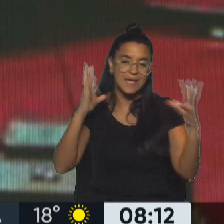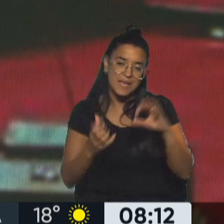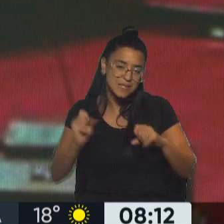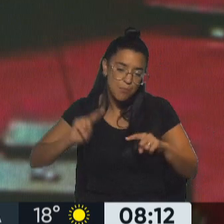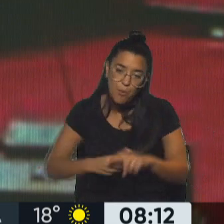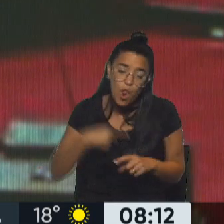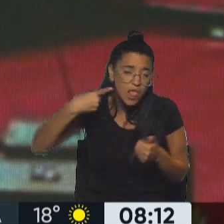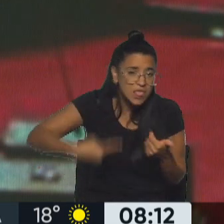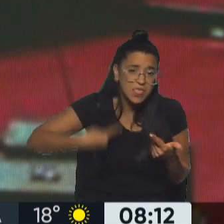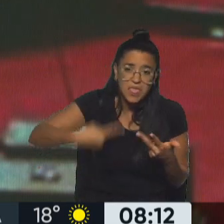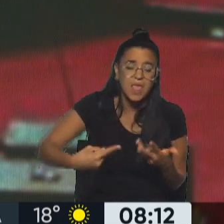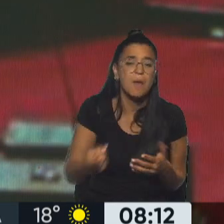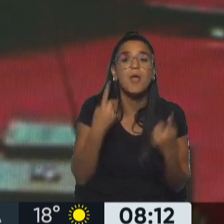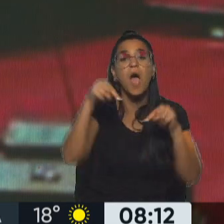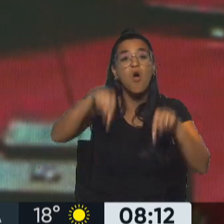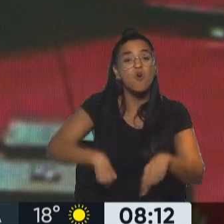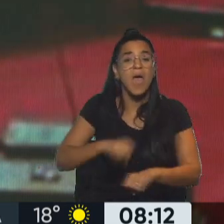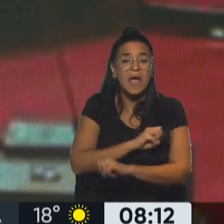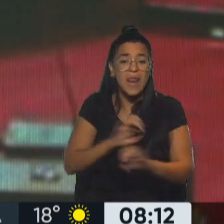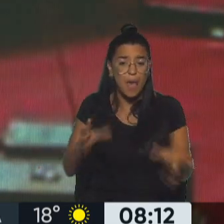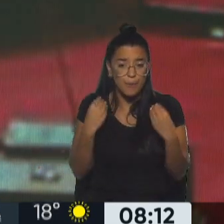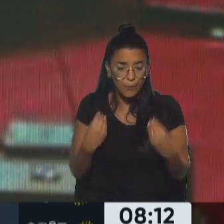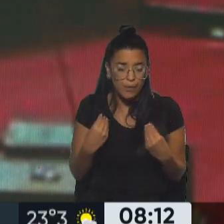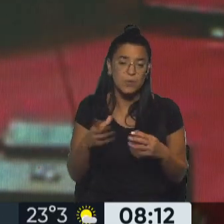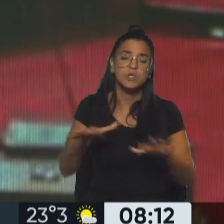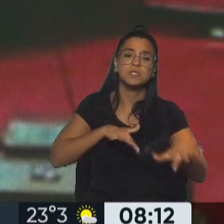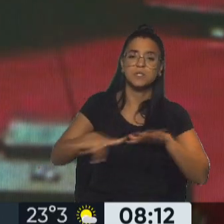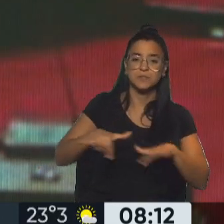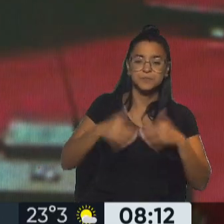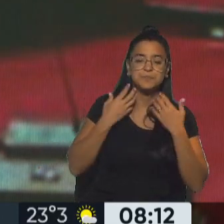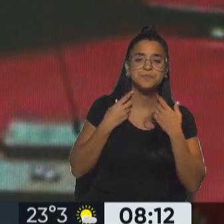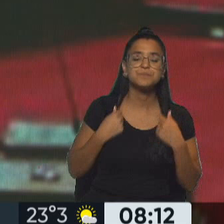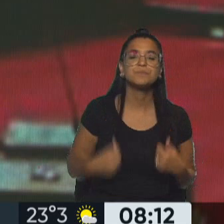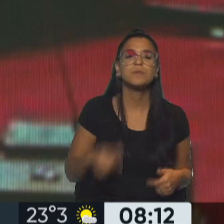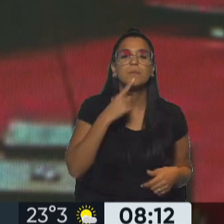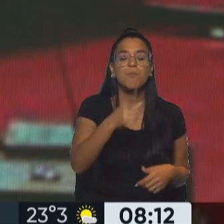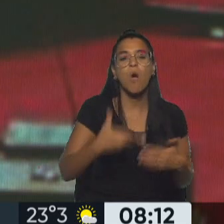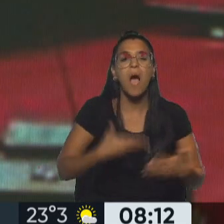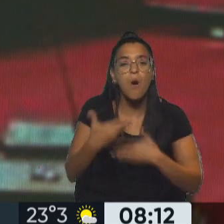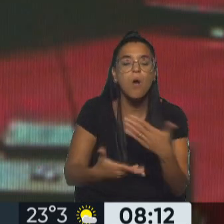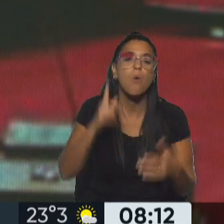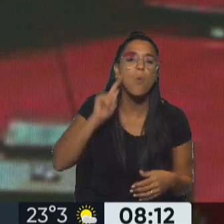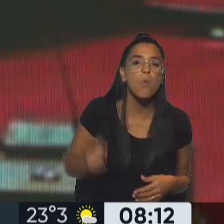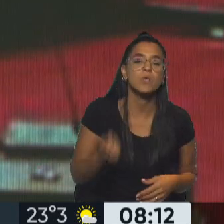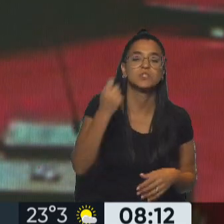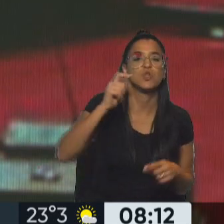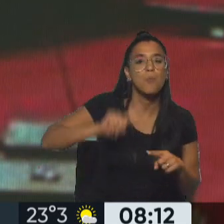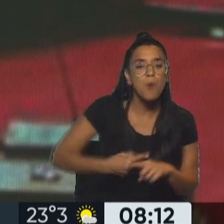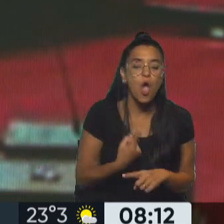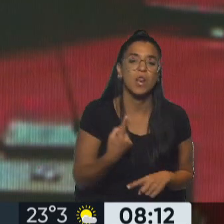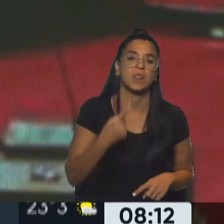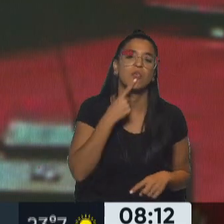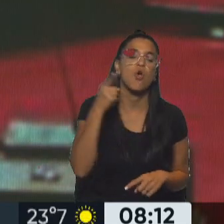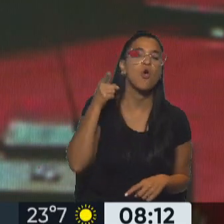permanente que ahora se agrava precisamente por esta situación no la de El Avance de un juicio político en